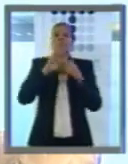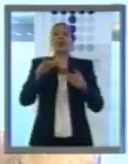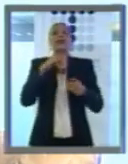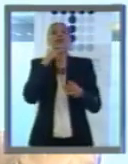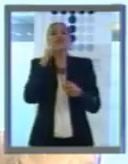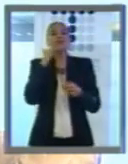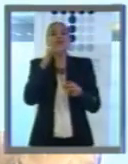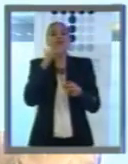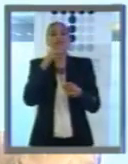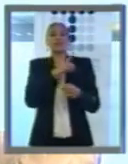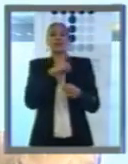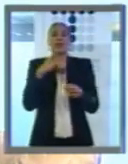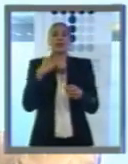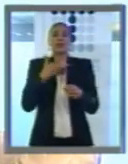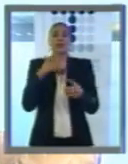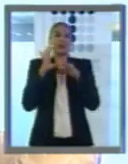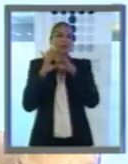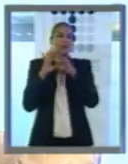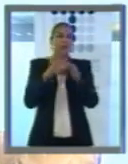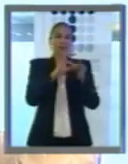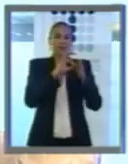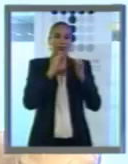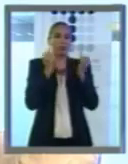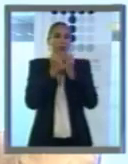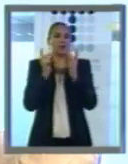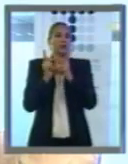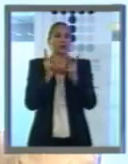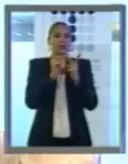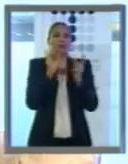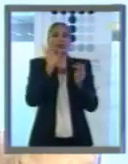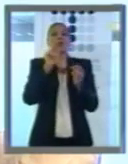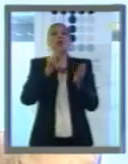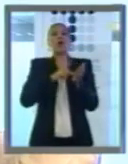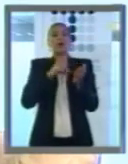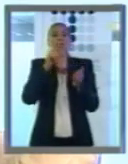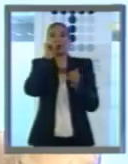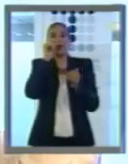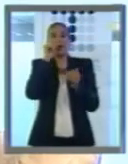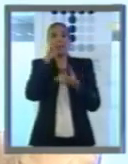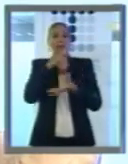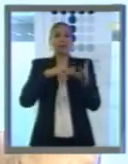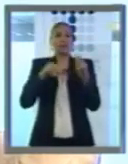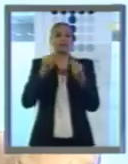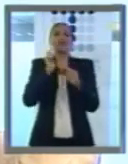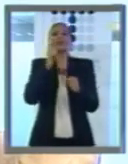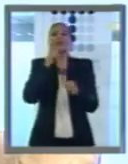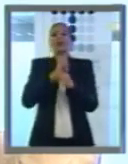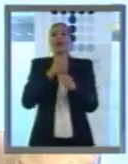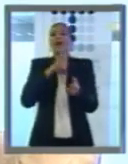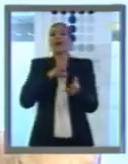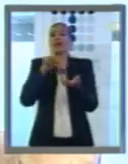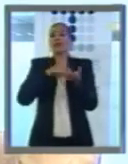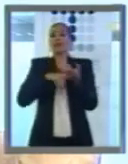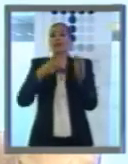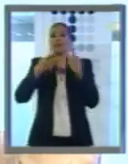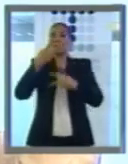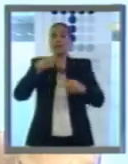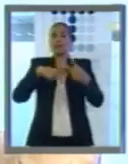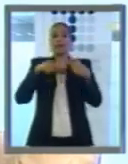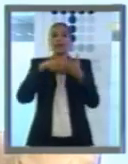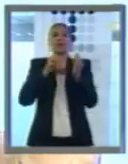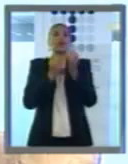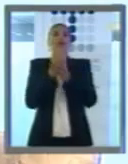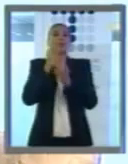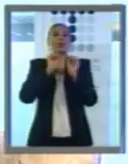Anticorrupción, pues tiene que tener sinergias y coincidencias, si no se va a volver a reproducir el diagnóstico que dio origen a los